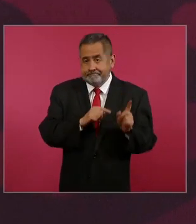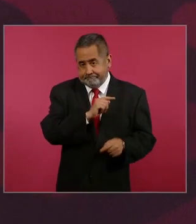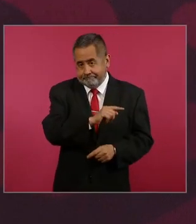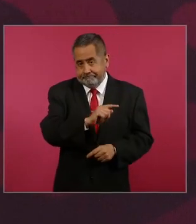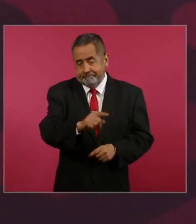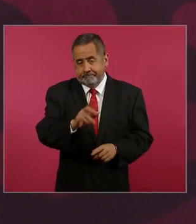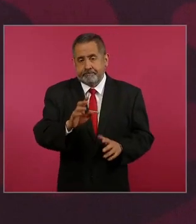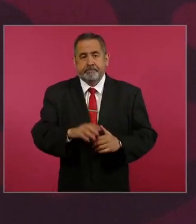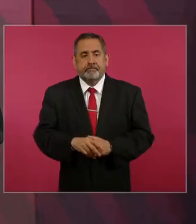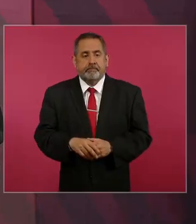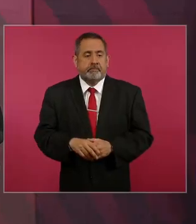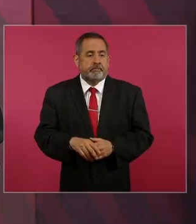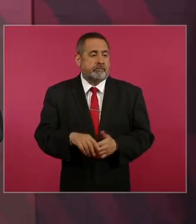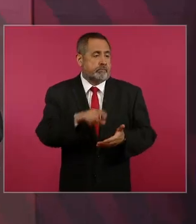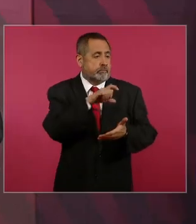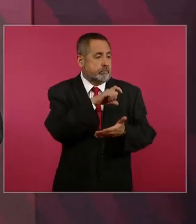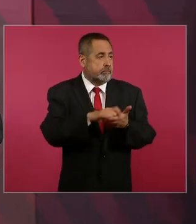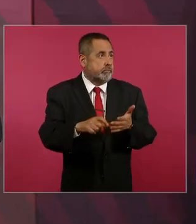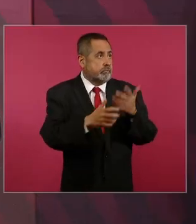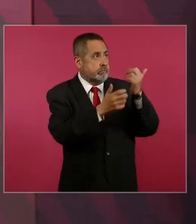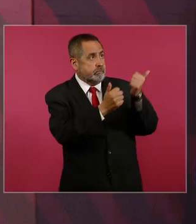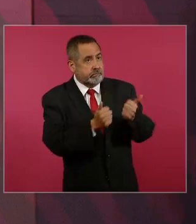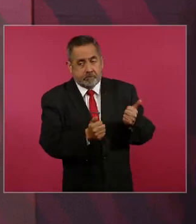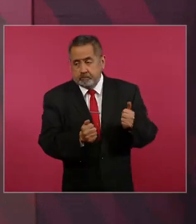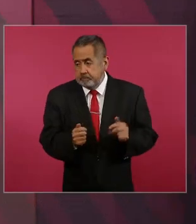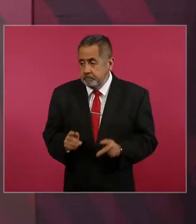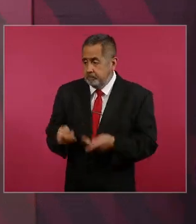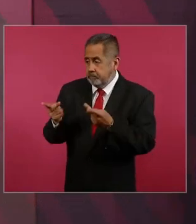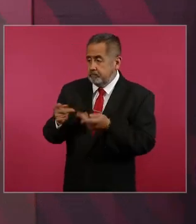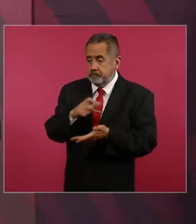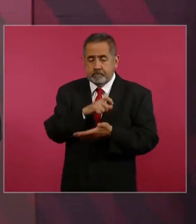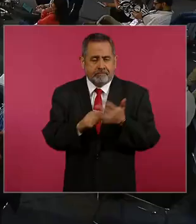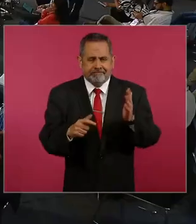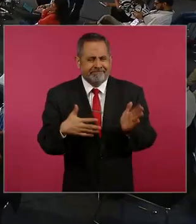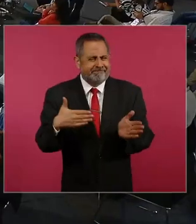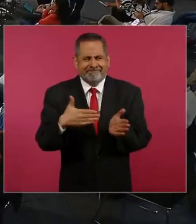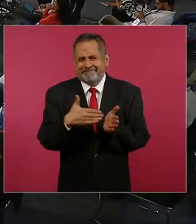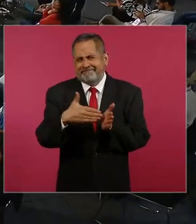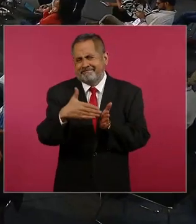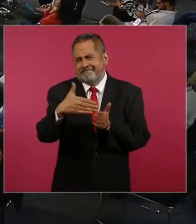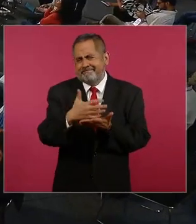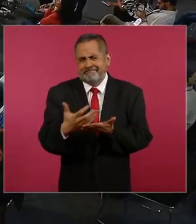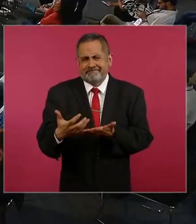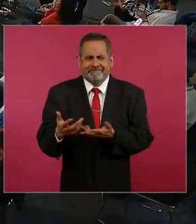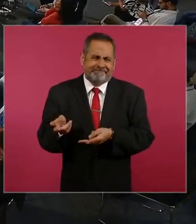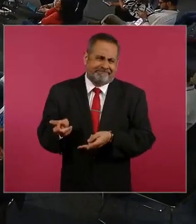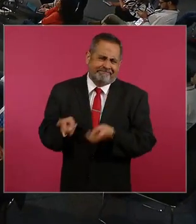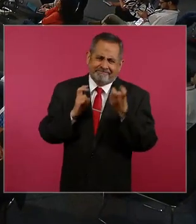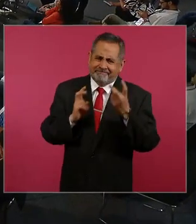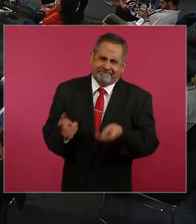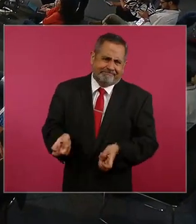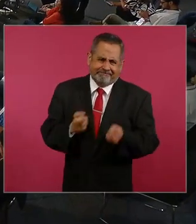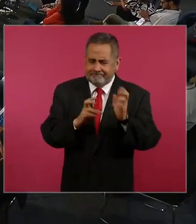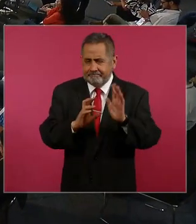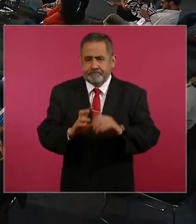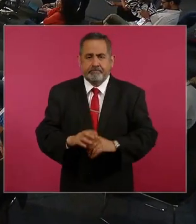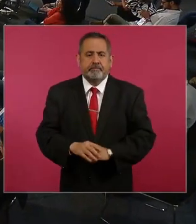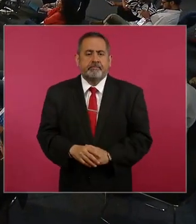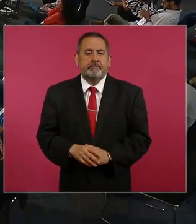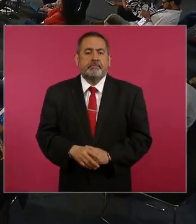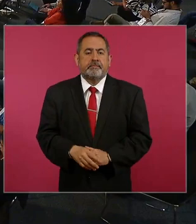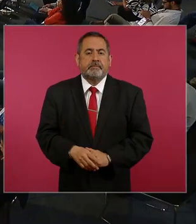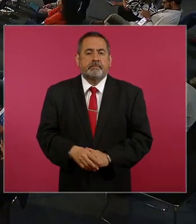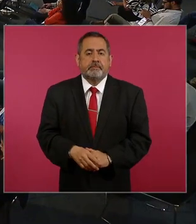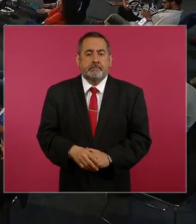compra y venta de medicinas miles de millones de pesos 10